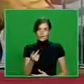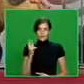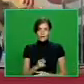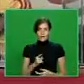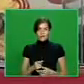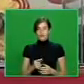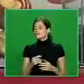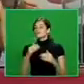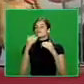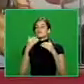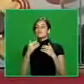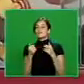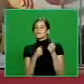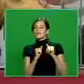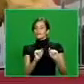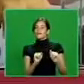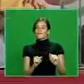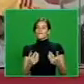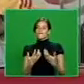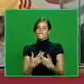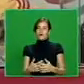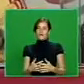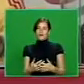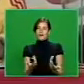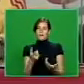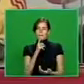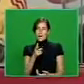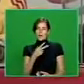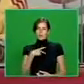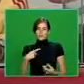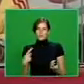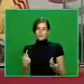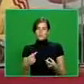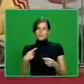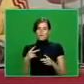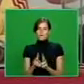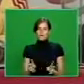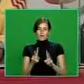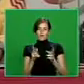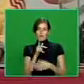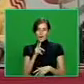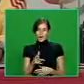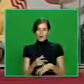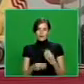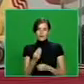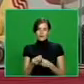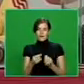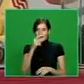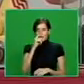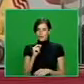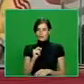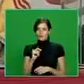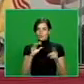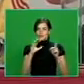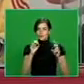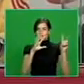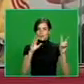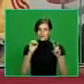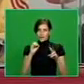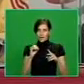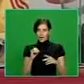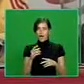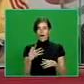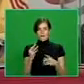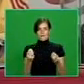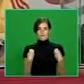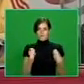la fábrica de violencia y de delincuencia que se incubó en la década de los 60 70 y está viva